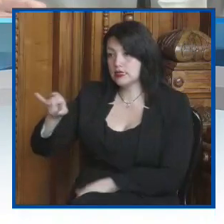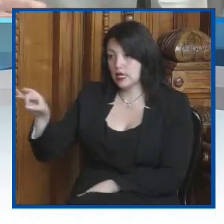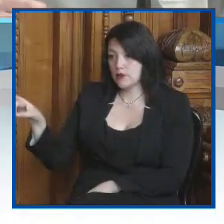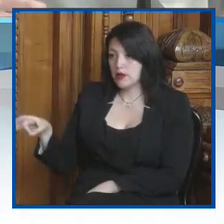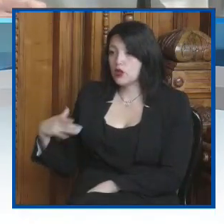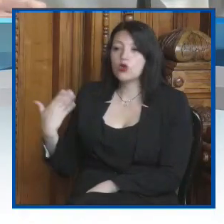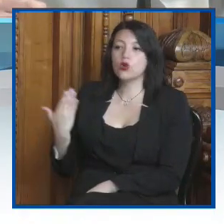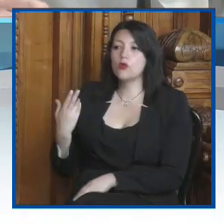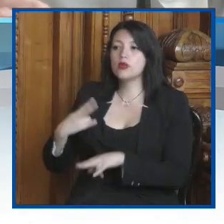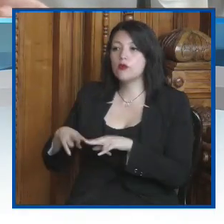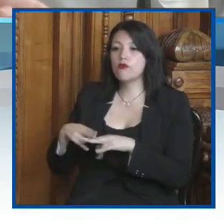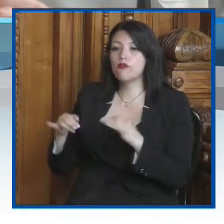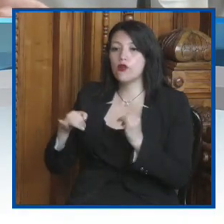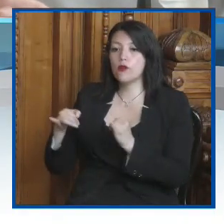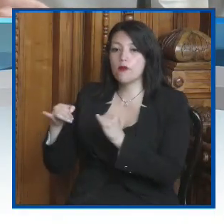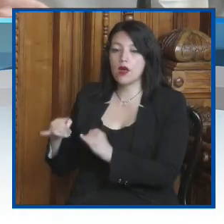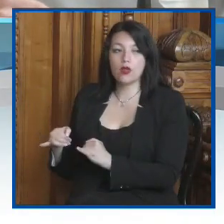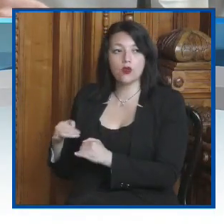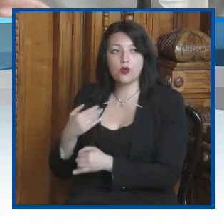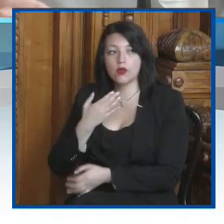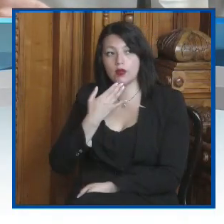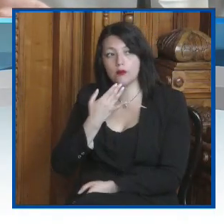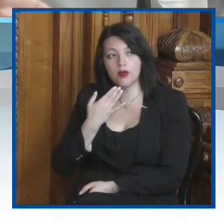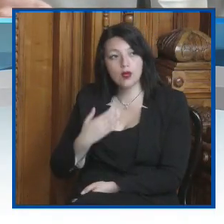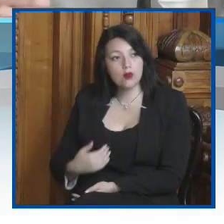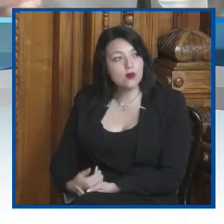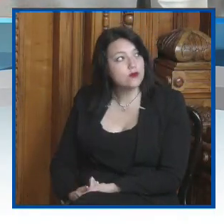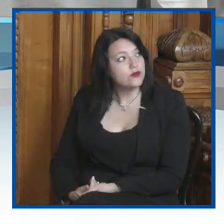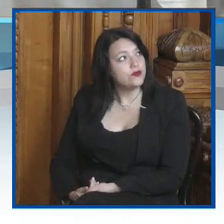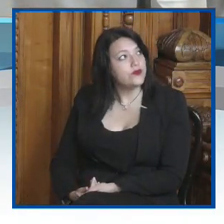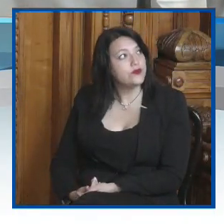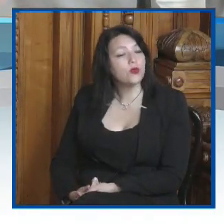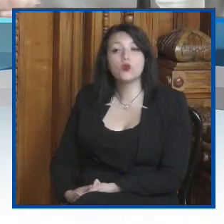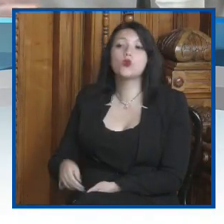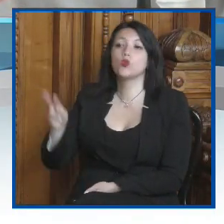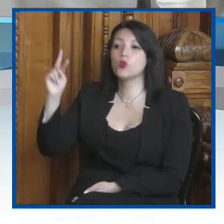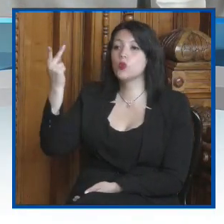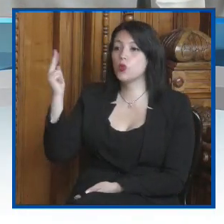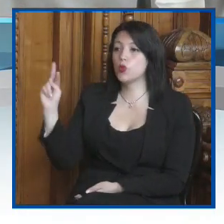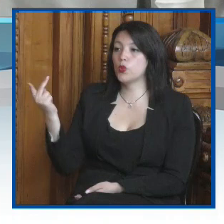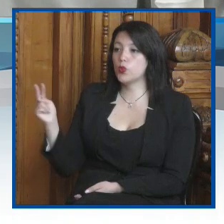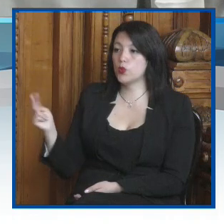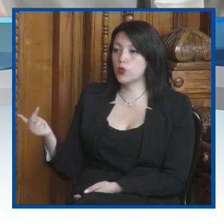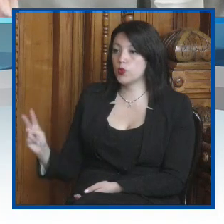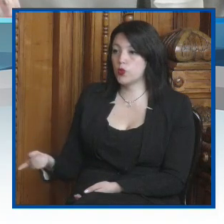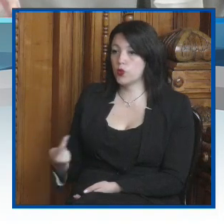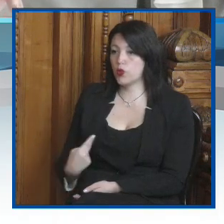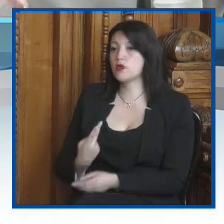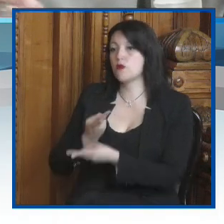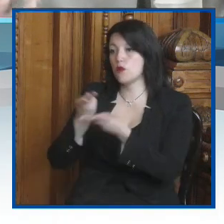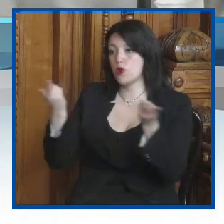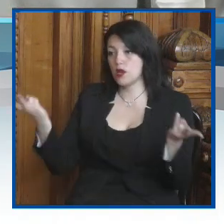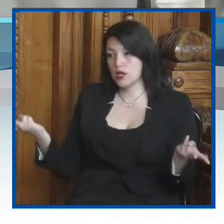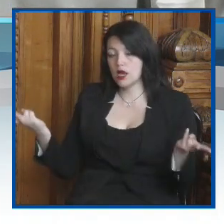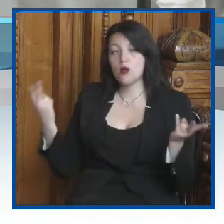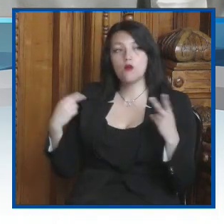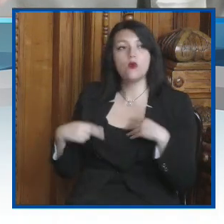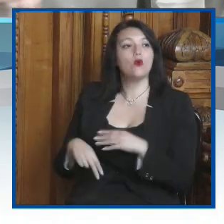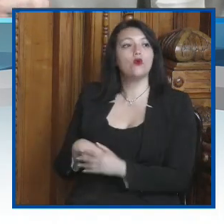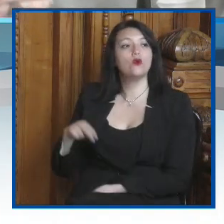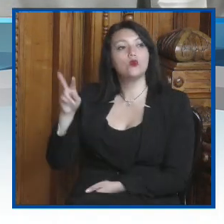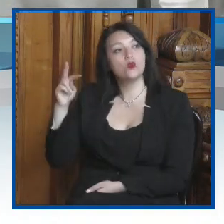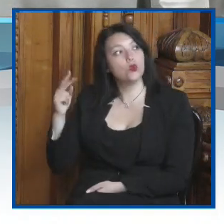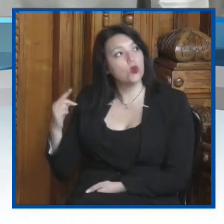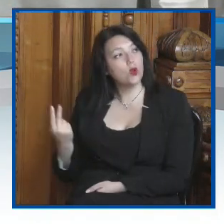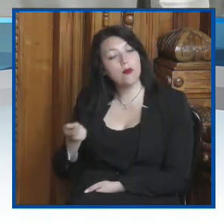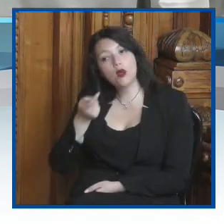juzgado. También publicamos los turnos, nosotros estamos de turno con distintas zonas de la ciudad, entonces ponemos a conocimiento de